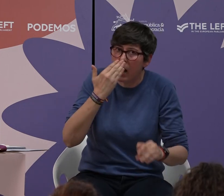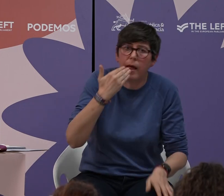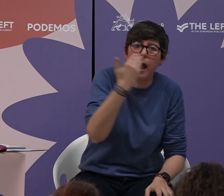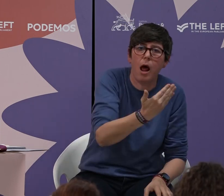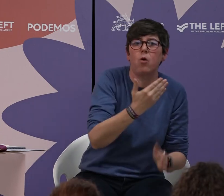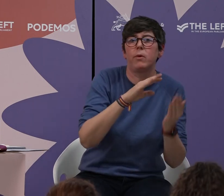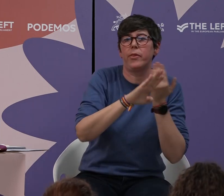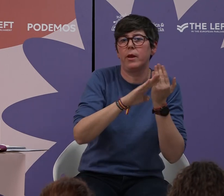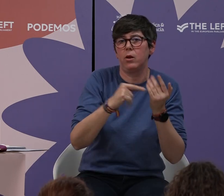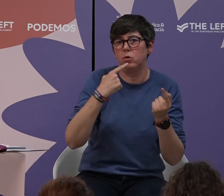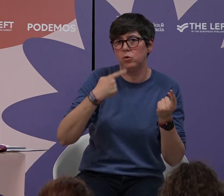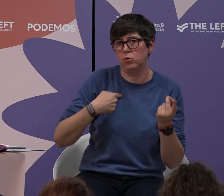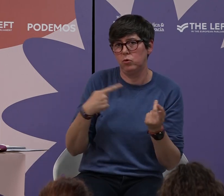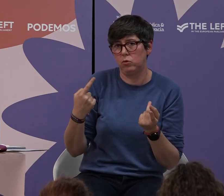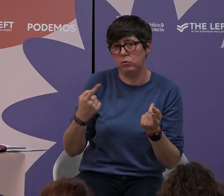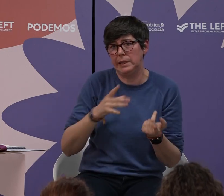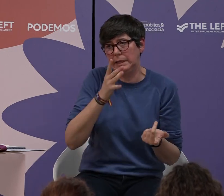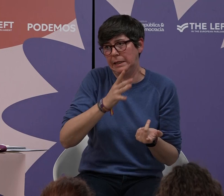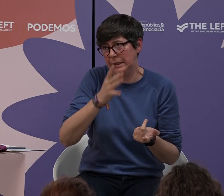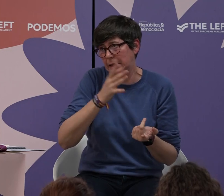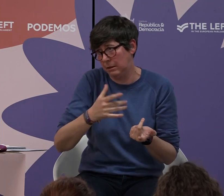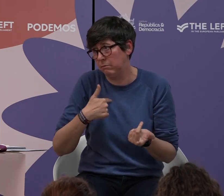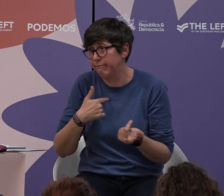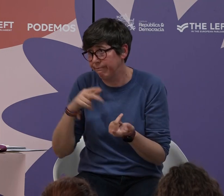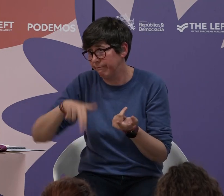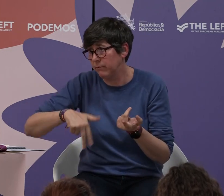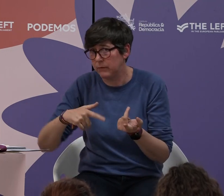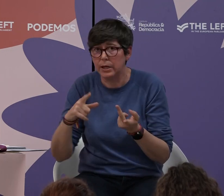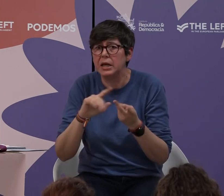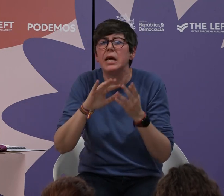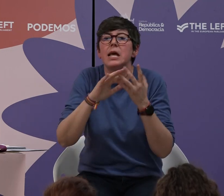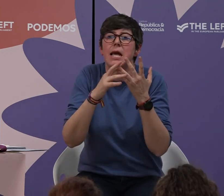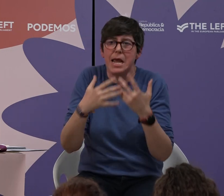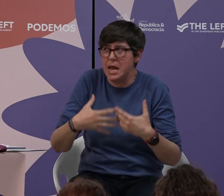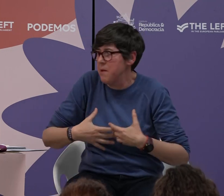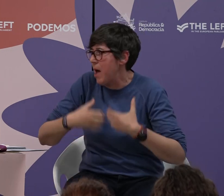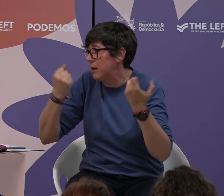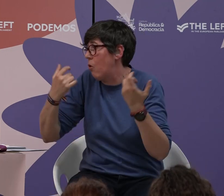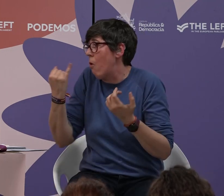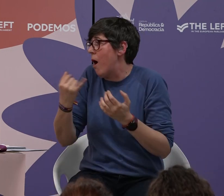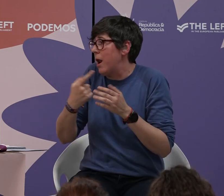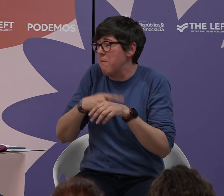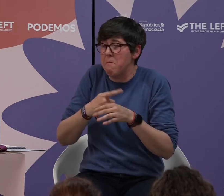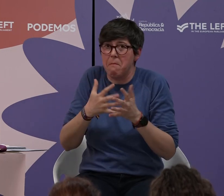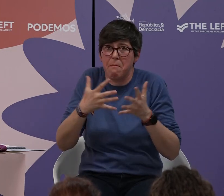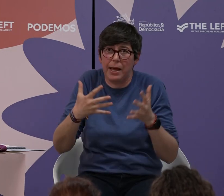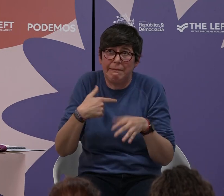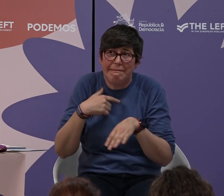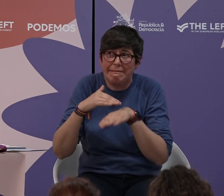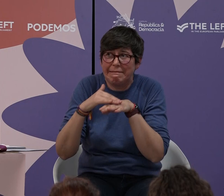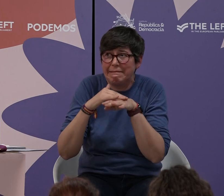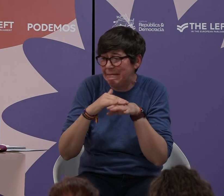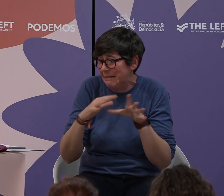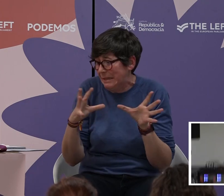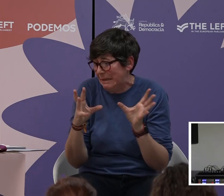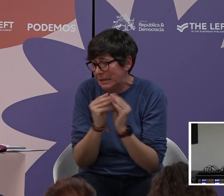van a llamar para intimidarme entonces bueno podrían hacerlo Yo escucho a los vecinos y Bueno pues